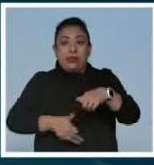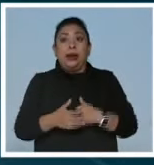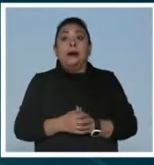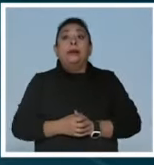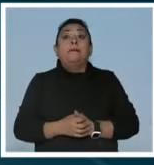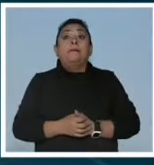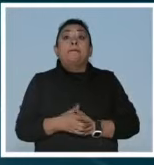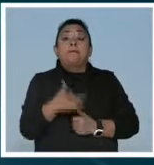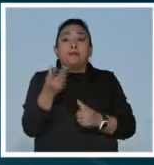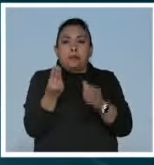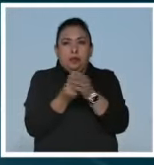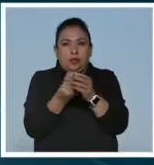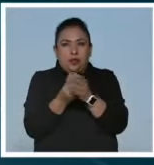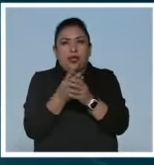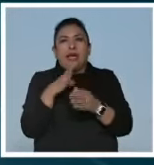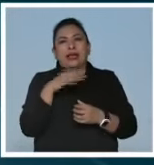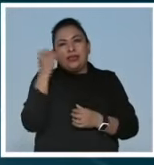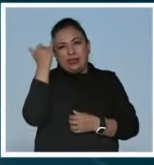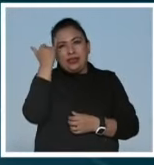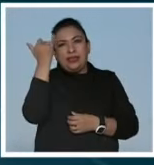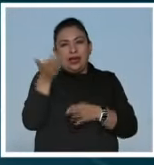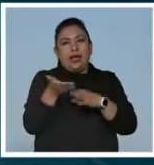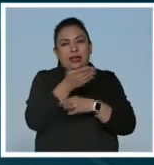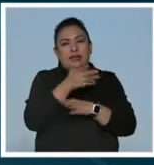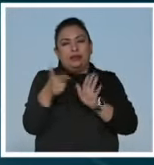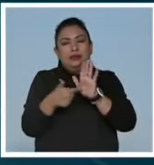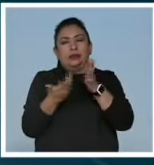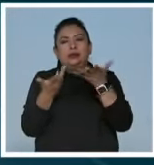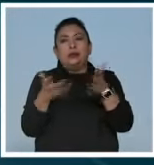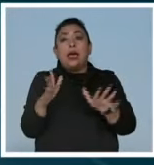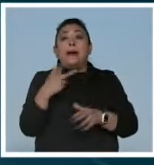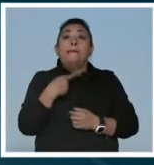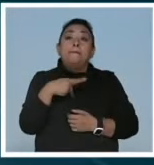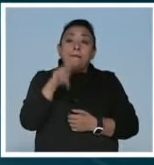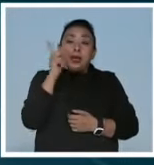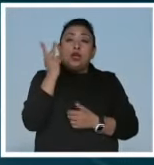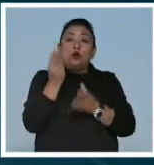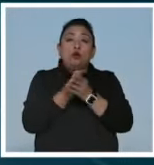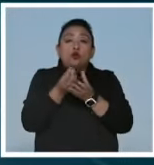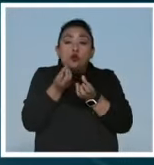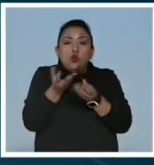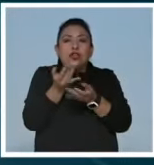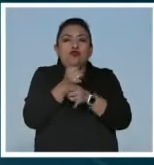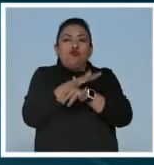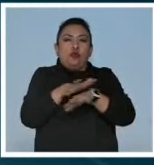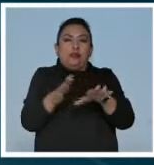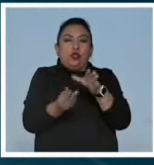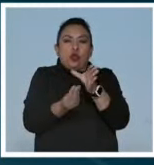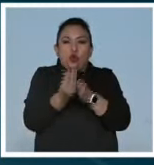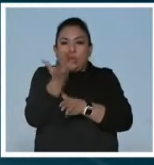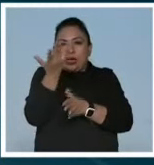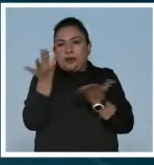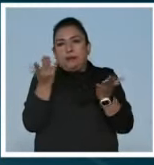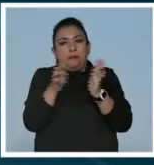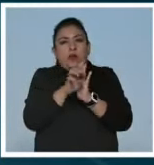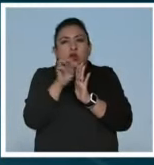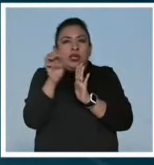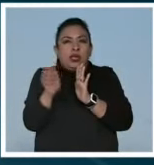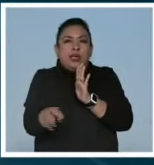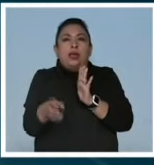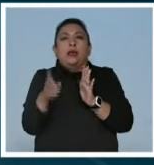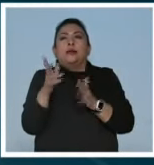que retoma algunas ideas que ya he presentado, pero es un curso que va a aportar información nueva, por ejemplo,